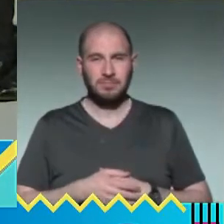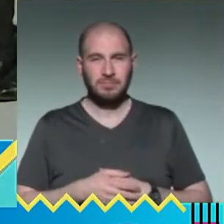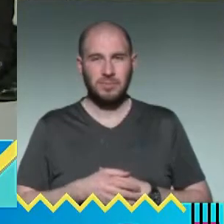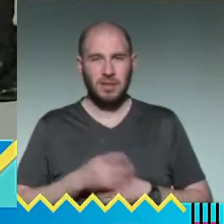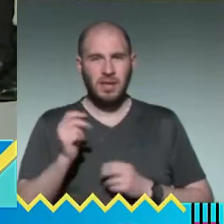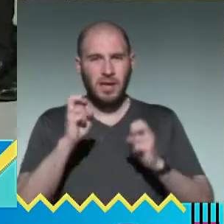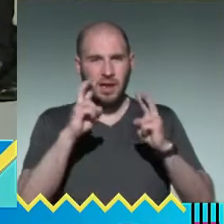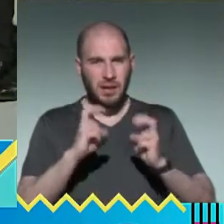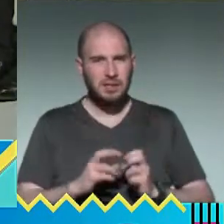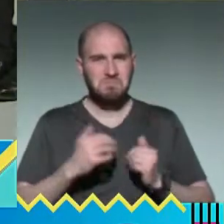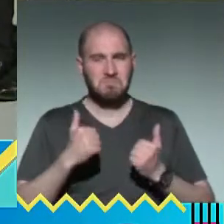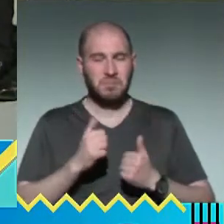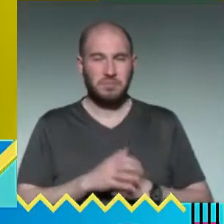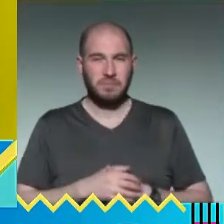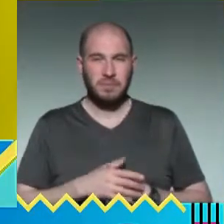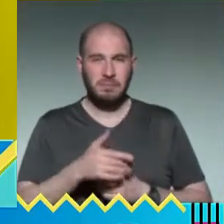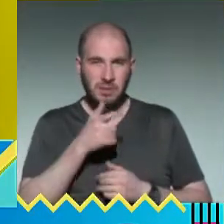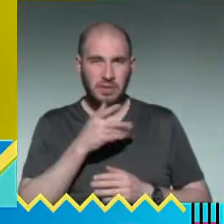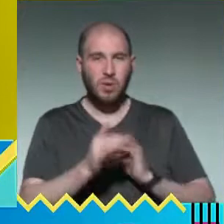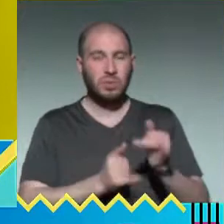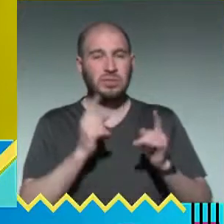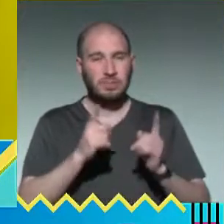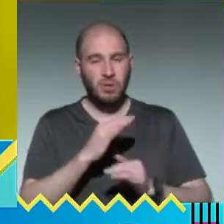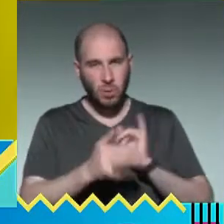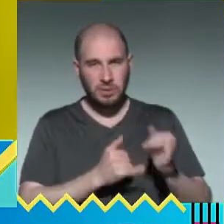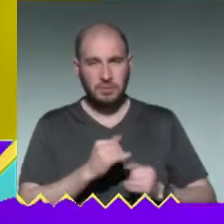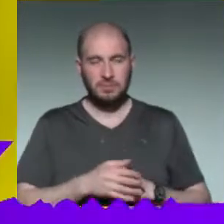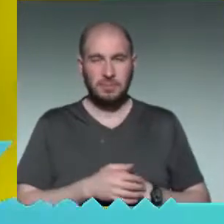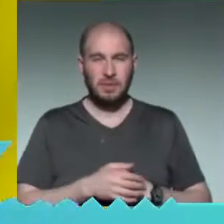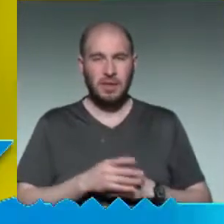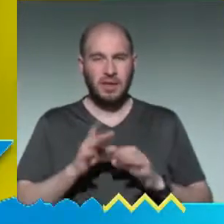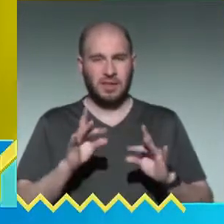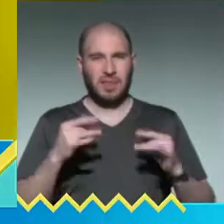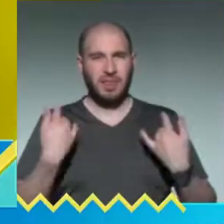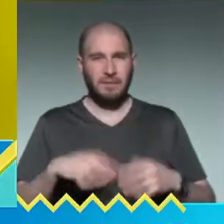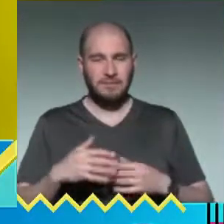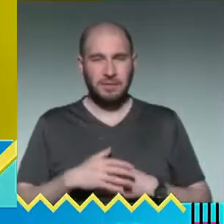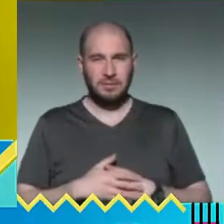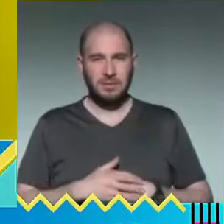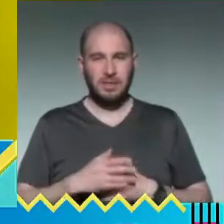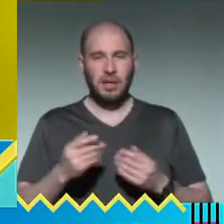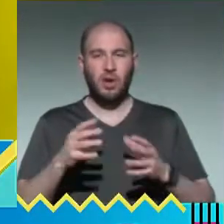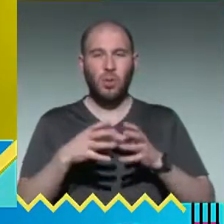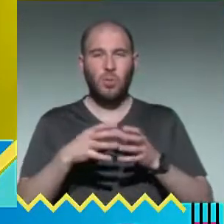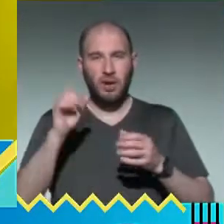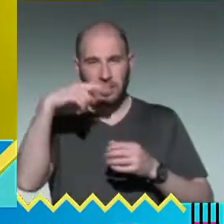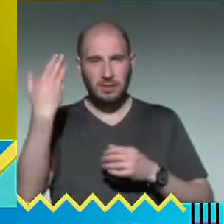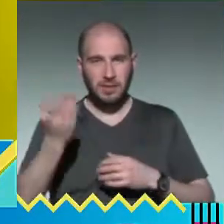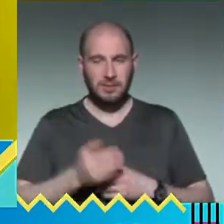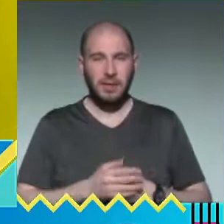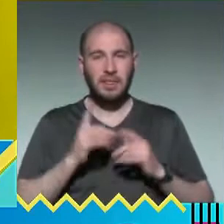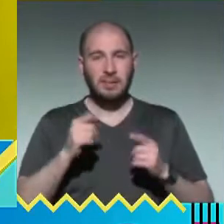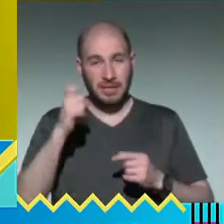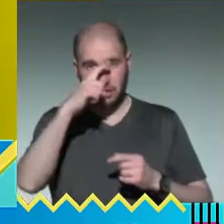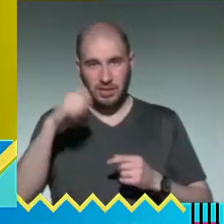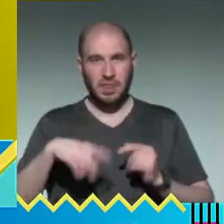buen análisis. Me parece que la introducción también daba cuentas de la complejidad del escenario internacional y del